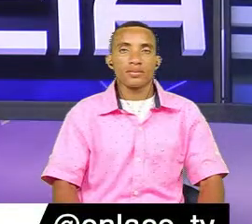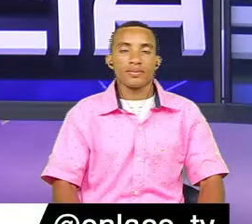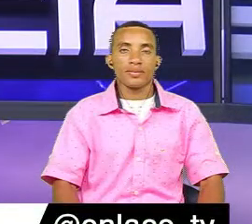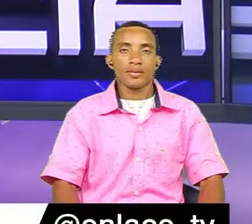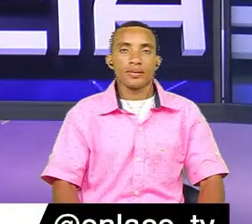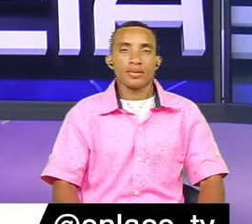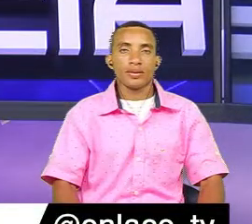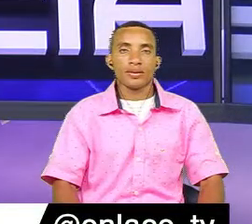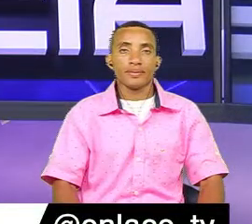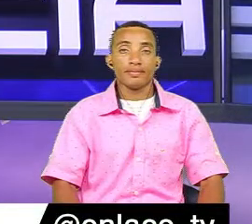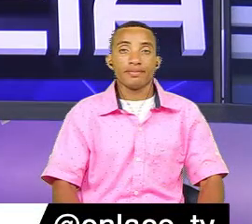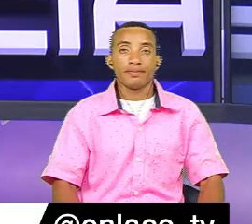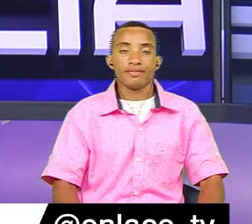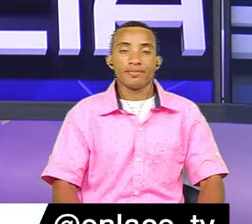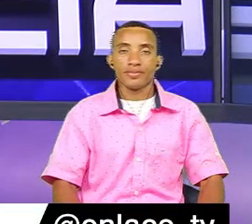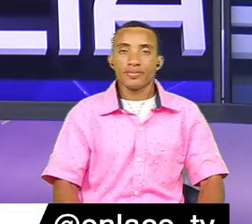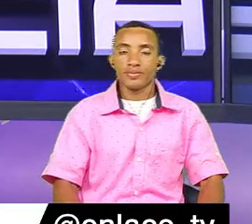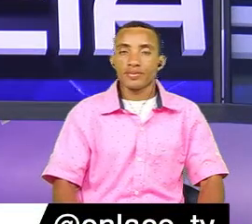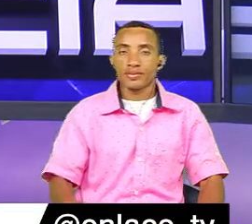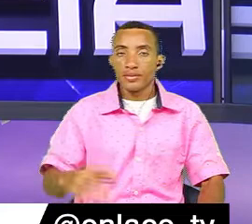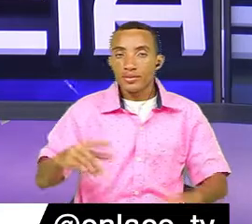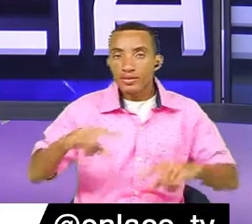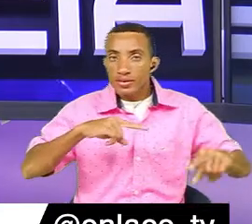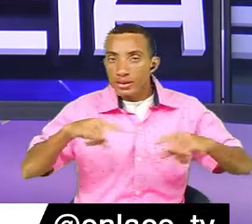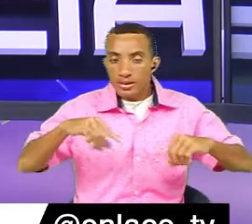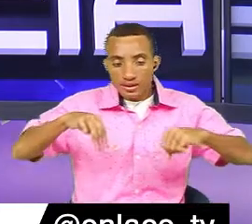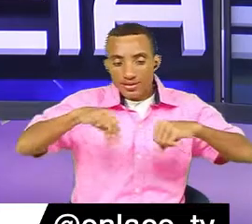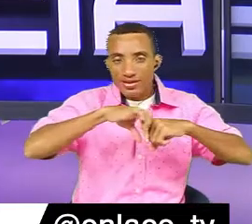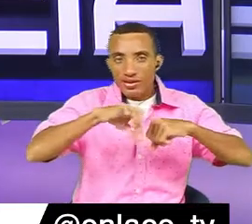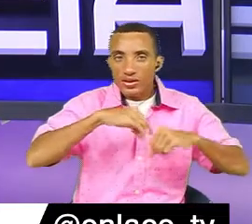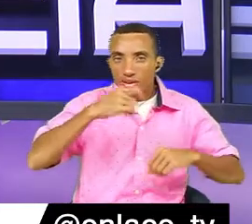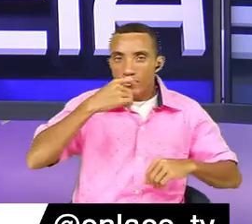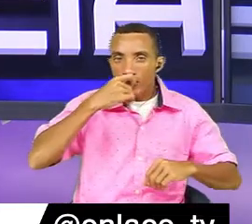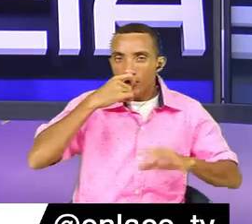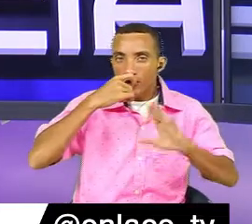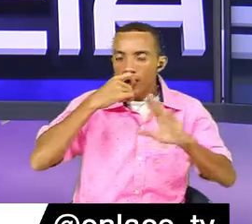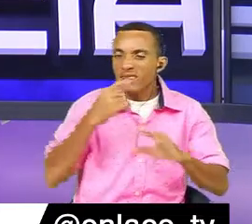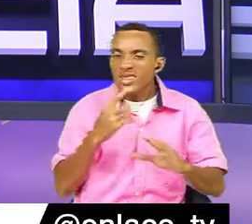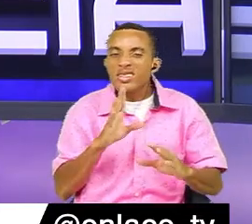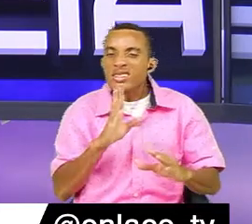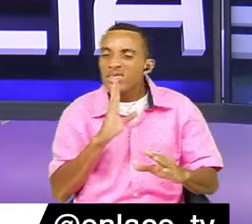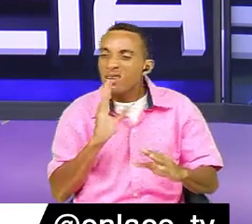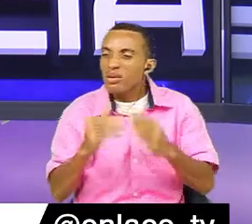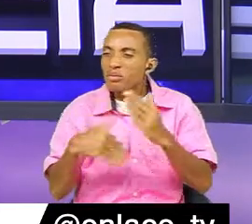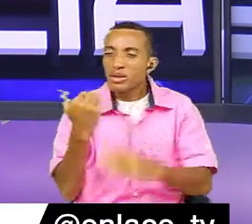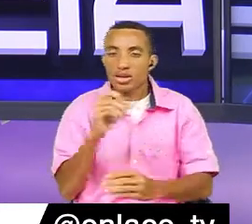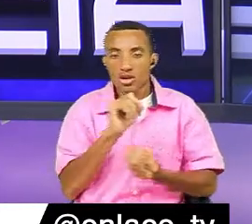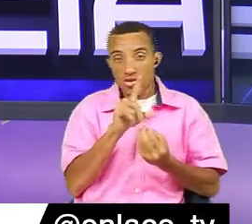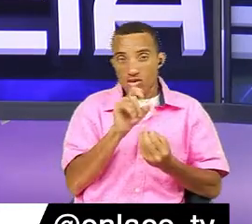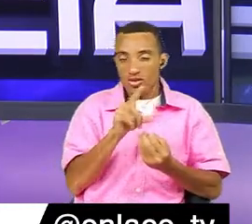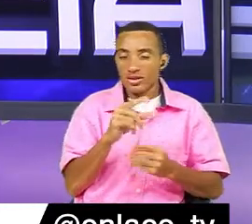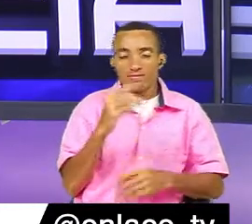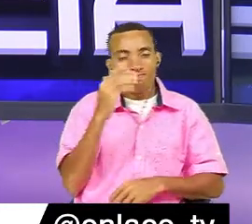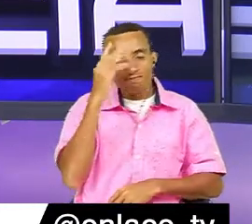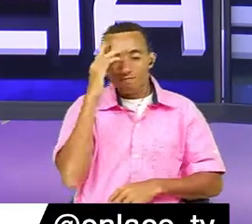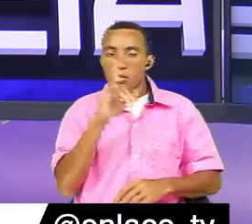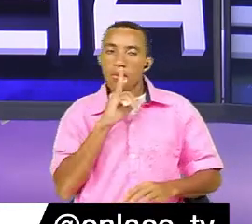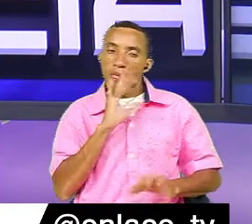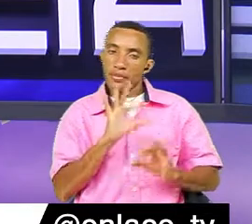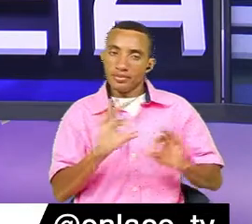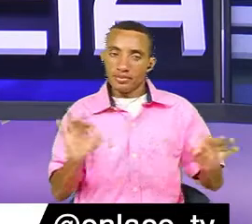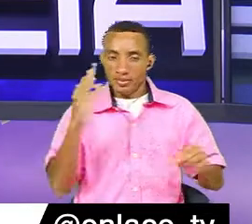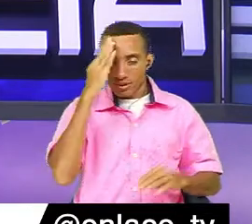Y el director técnico de la Alianza Petrolera no confirmó la nómina que jugará contra Patriotas Fútbol Club, teniendo en cuenta que Juan David Ríos sigue